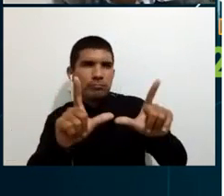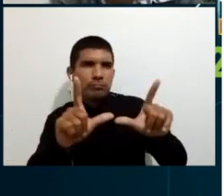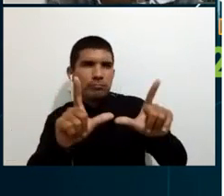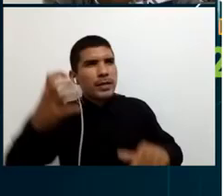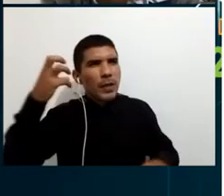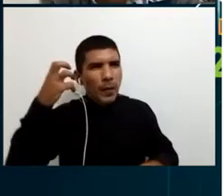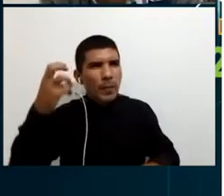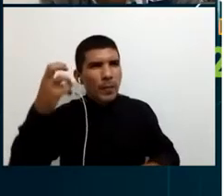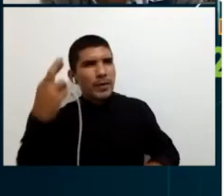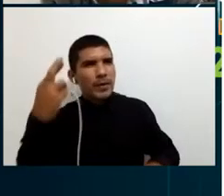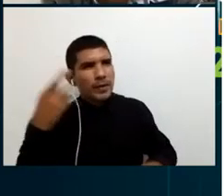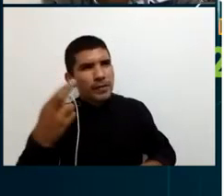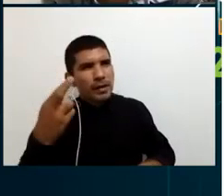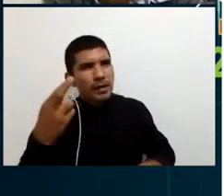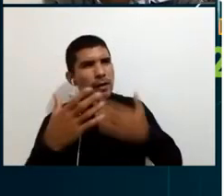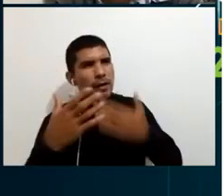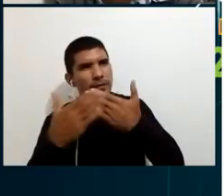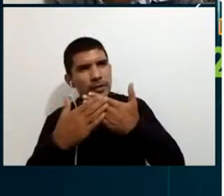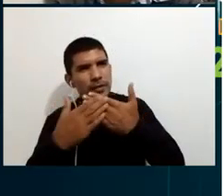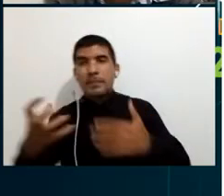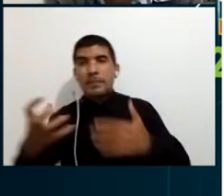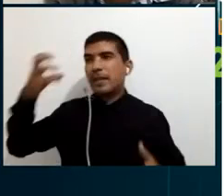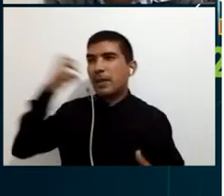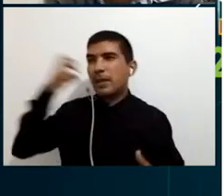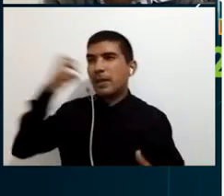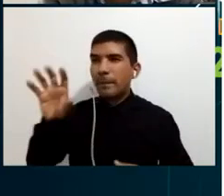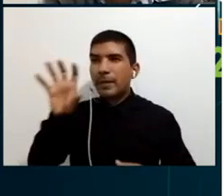raíces griegas de la palabra tecnología.